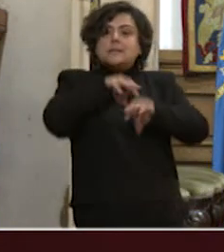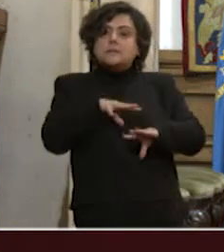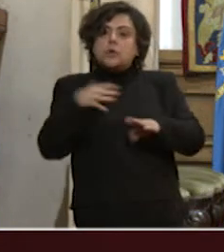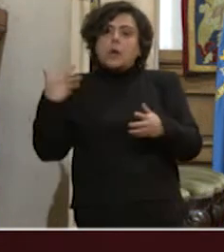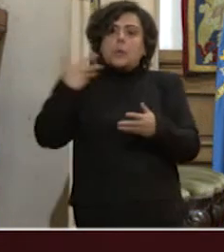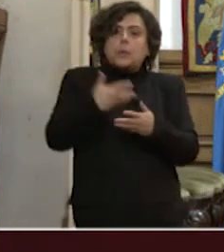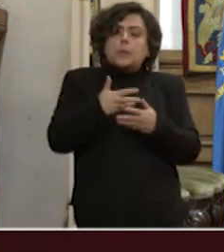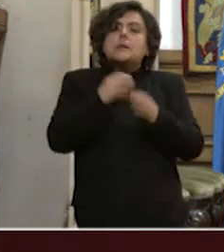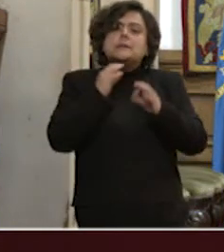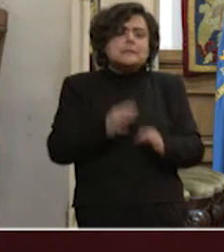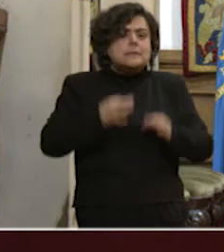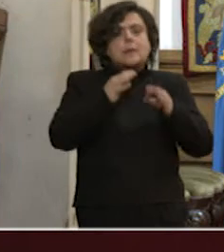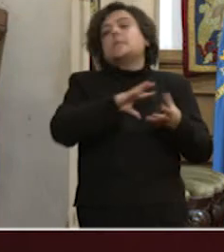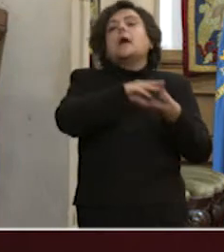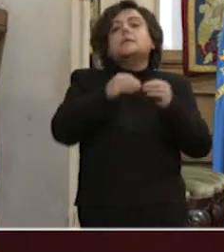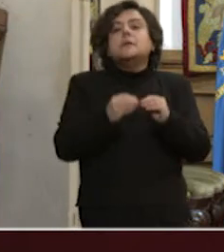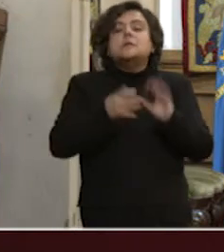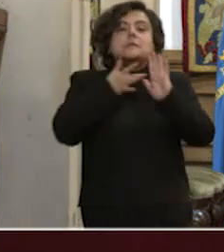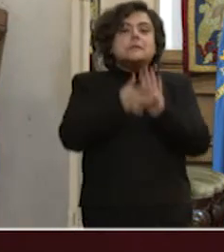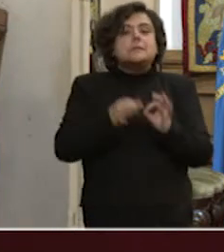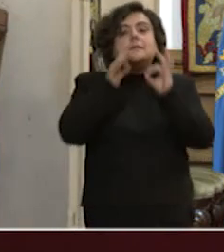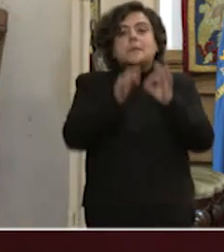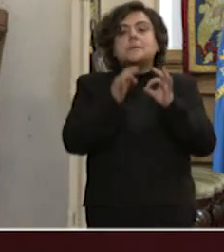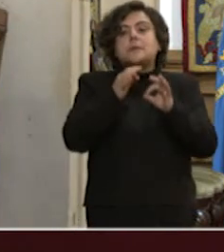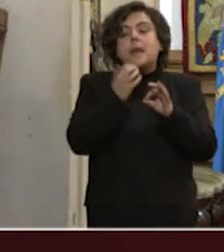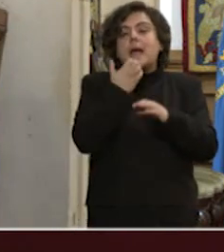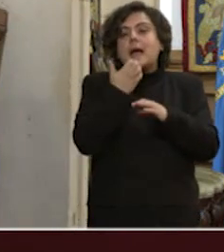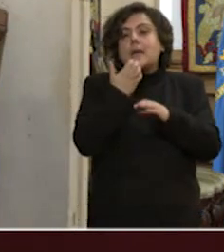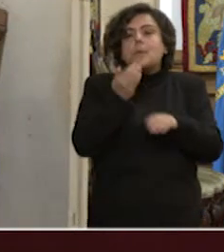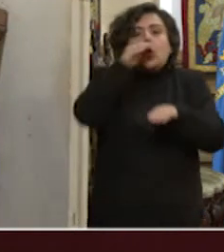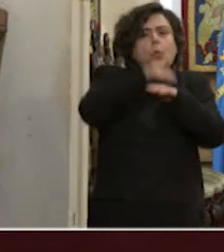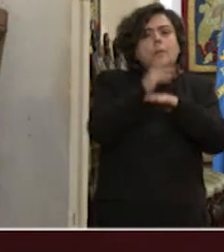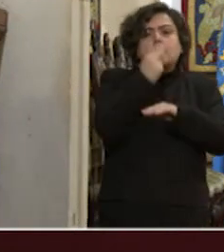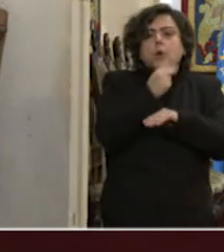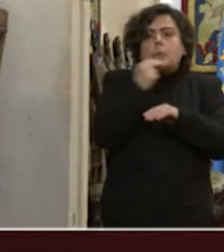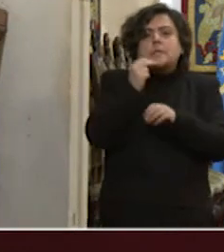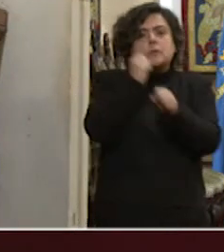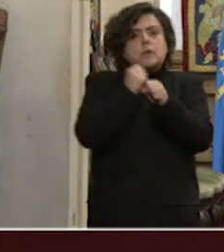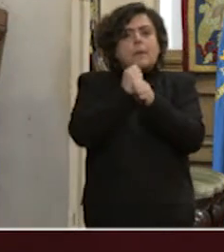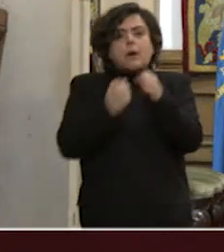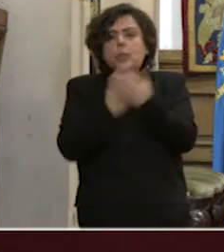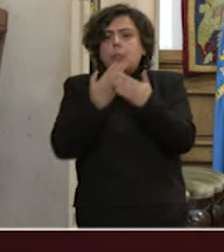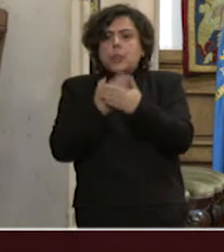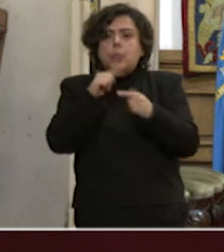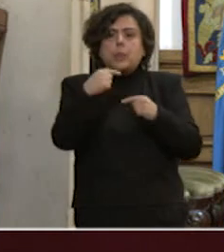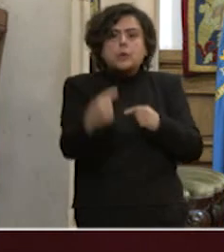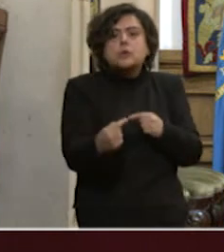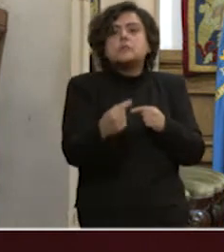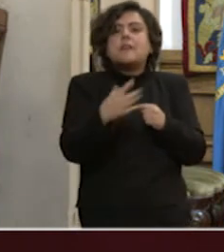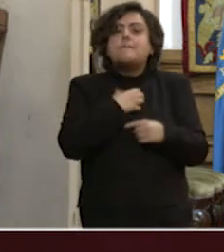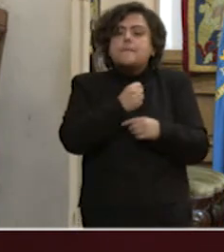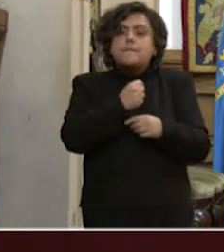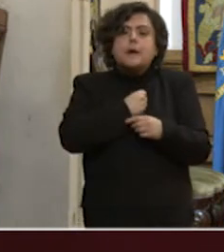depara y dando siempre ejemplo de compromiso y cumplimiento con el trabajo diario, con la valentía y la responsabilidad